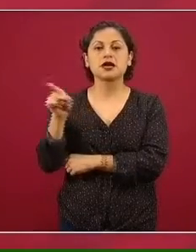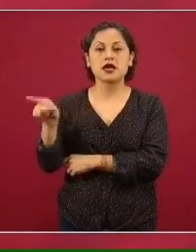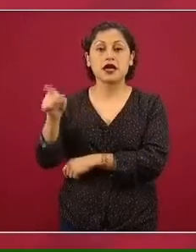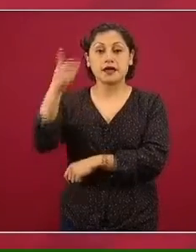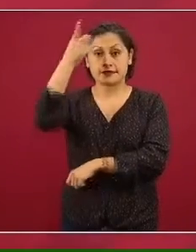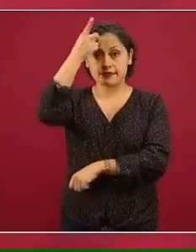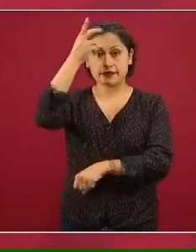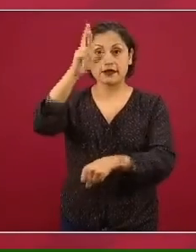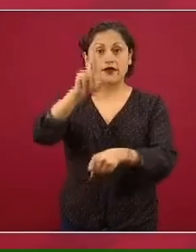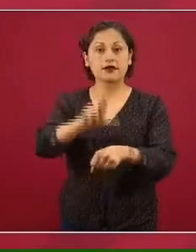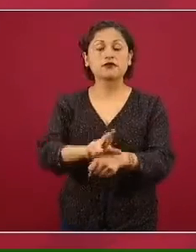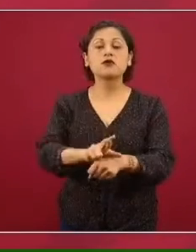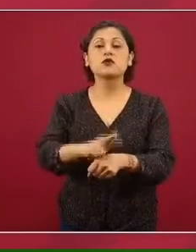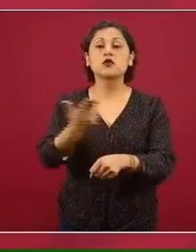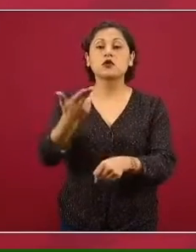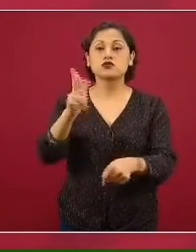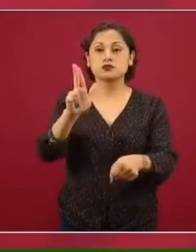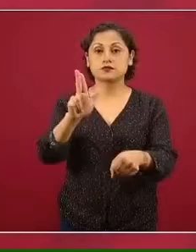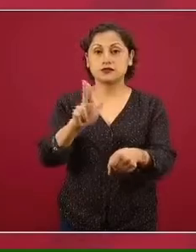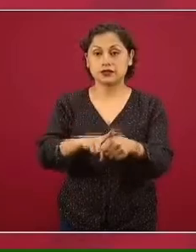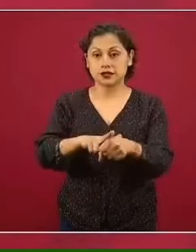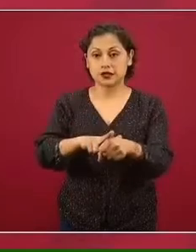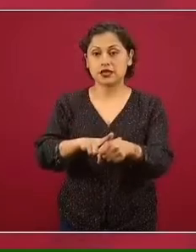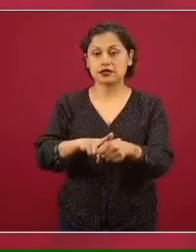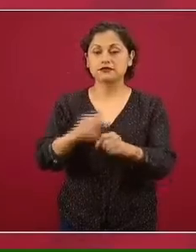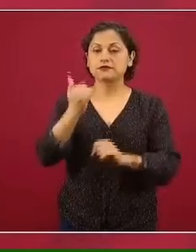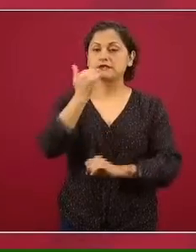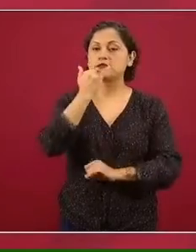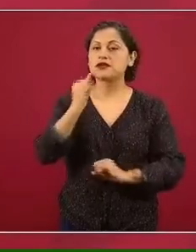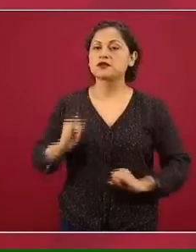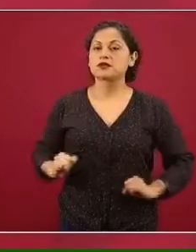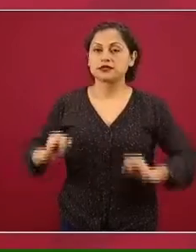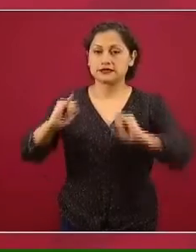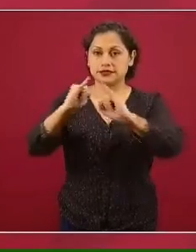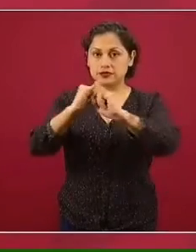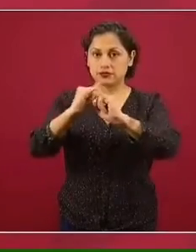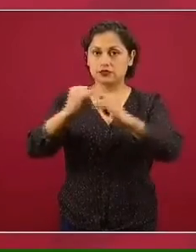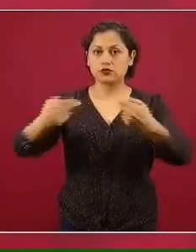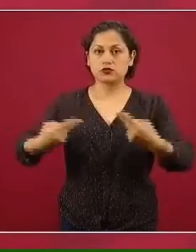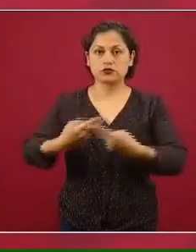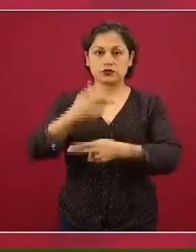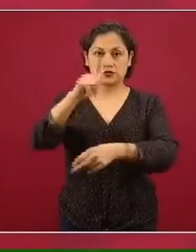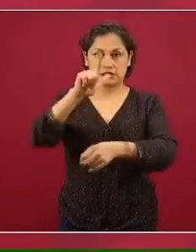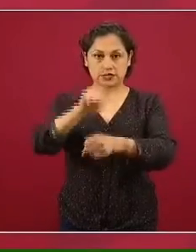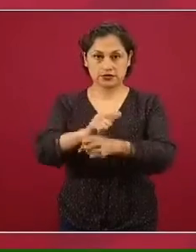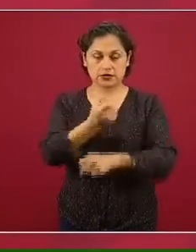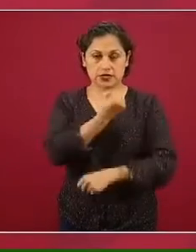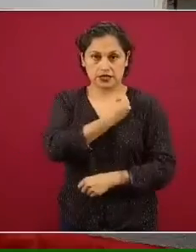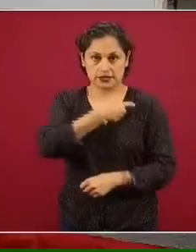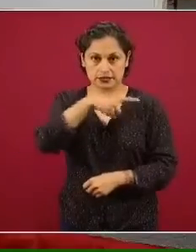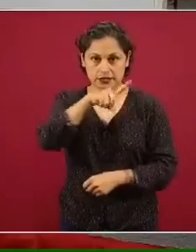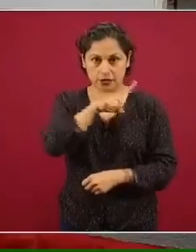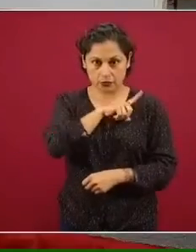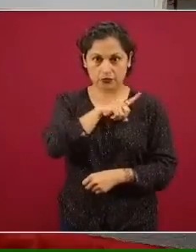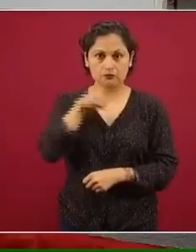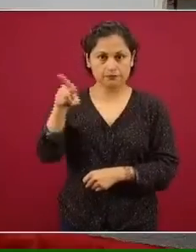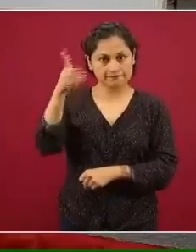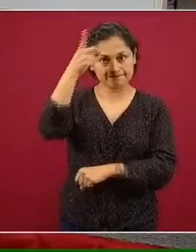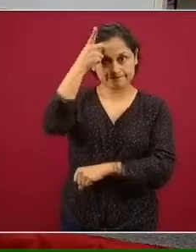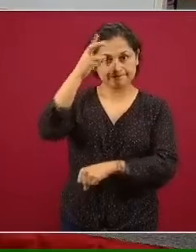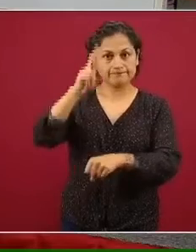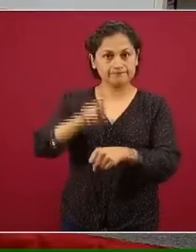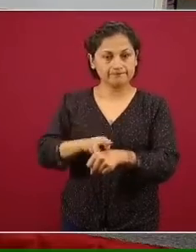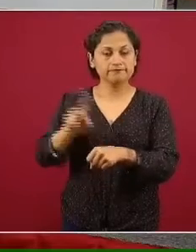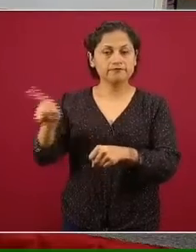de hospitales de referencia, de Institutos Nacionales de Salud, es el director de los Institutos Nacionales de Salud en la